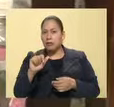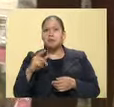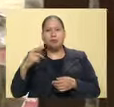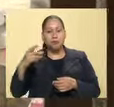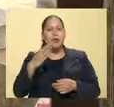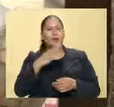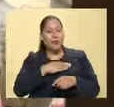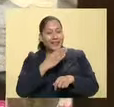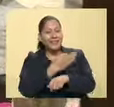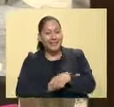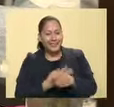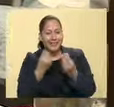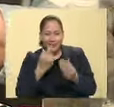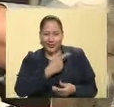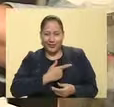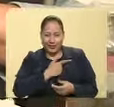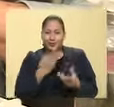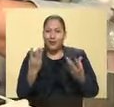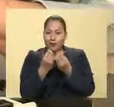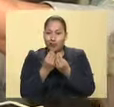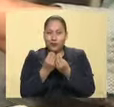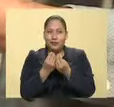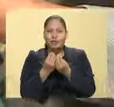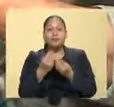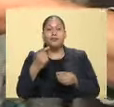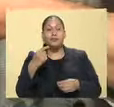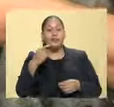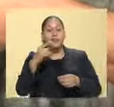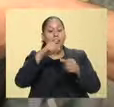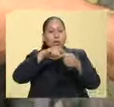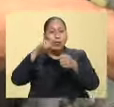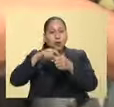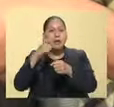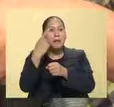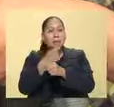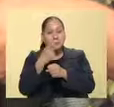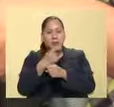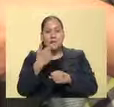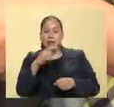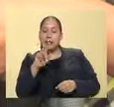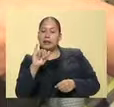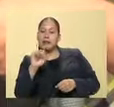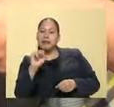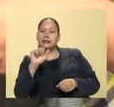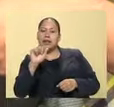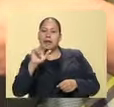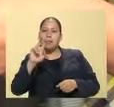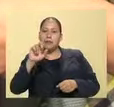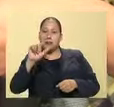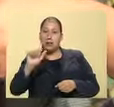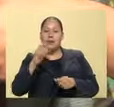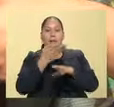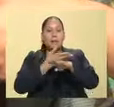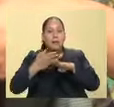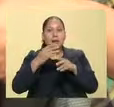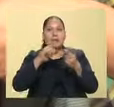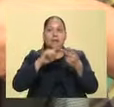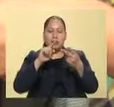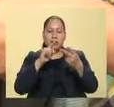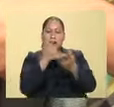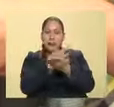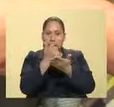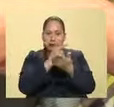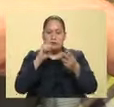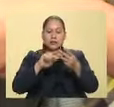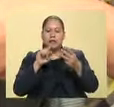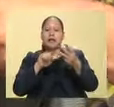buenas tardes, muchísimo gusto de estar con ustedes. Los colores principales de Grisabela son blanco, gris y negro.